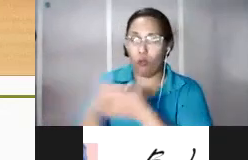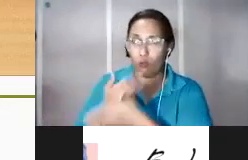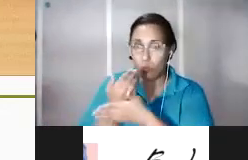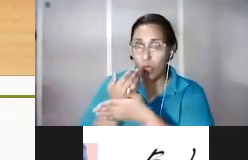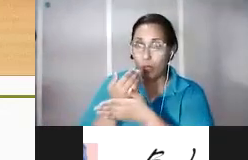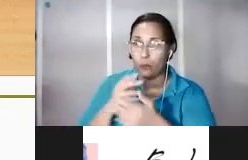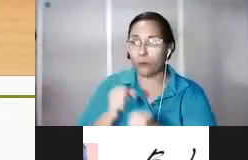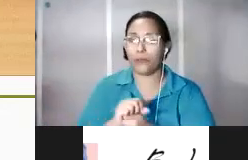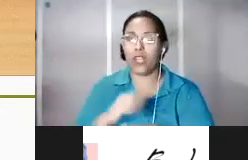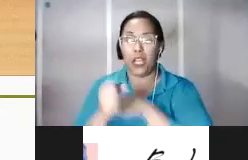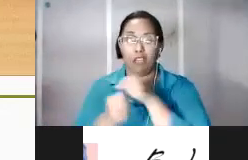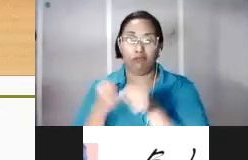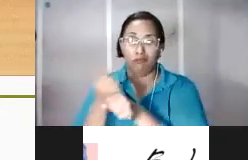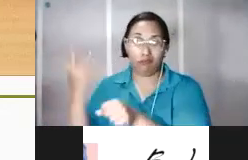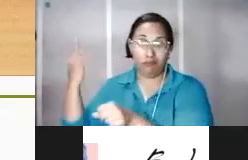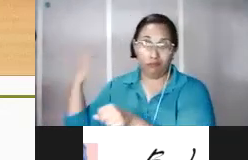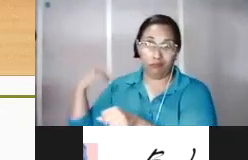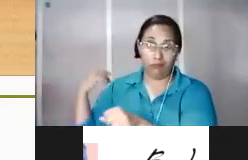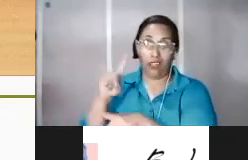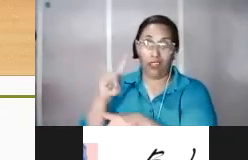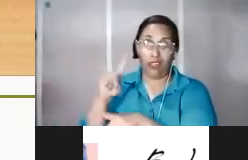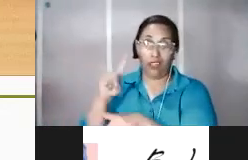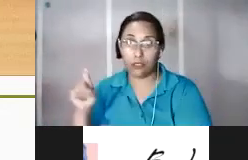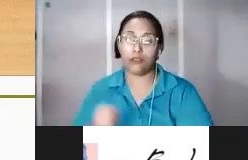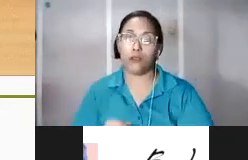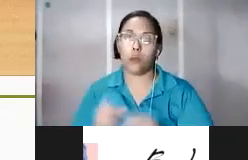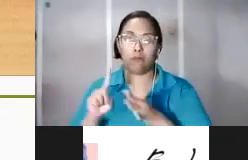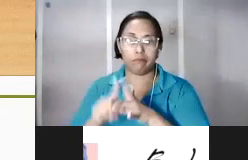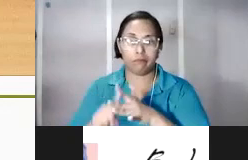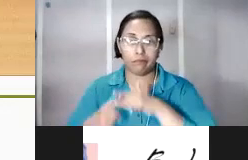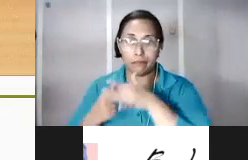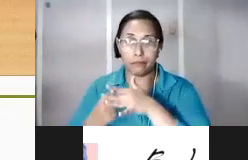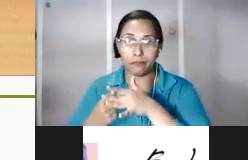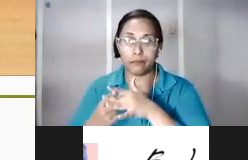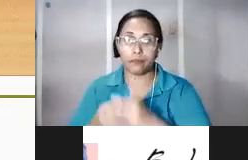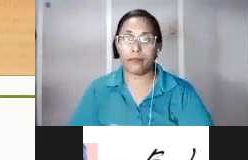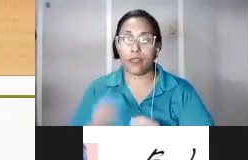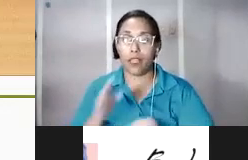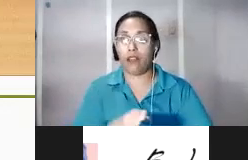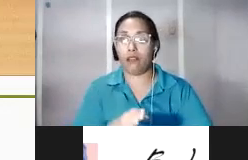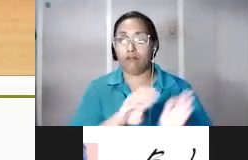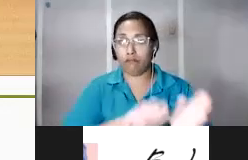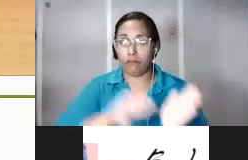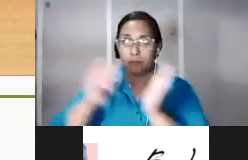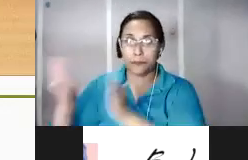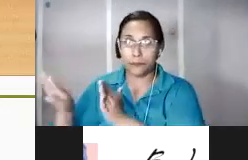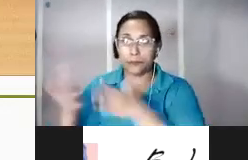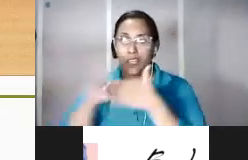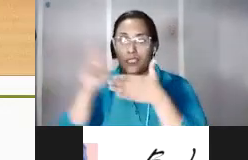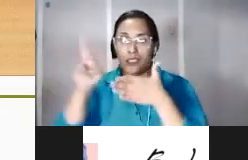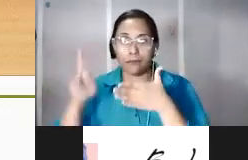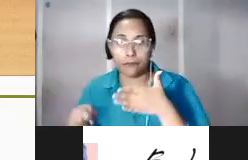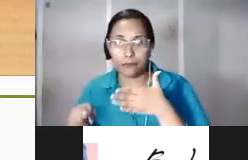pasada centuria habían puesto en marcha. De otra parte, como resultado de